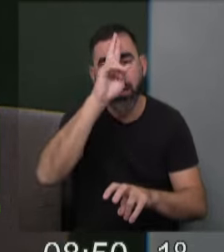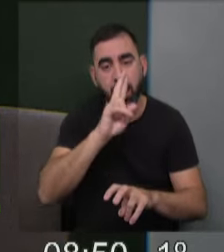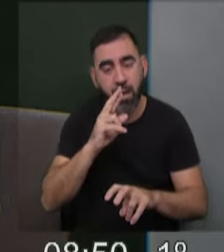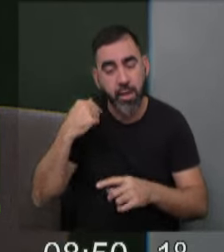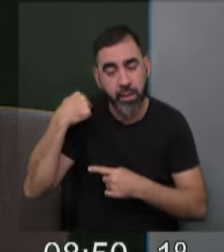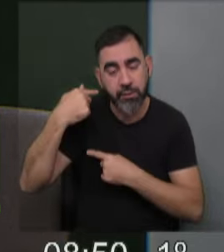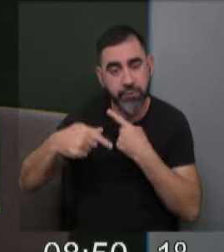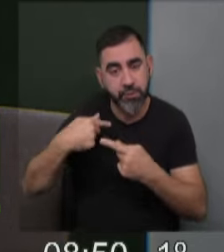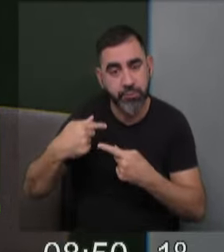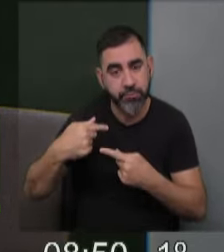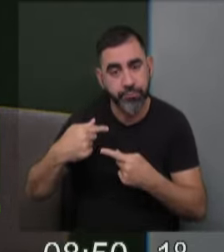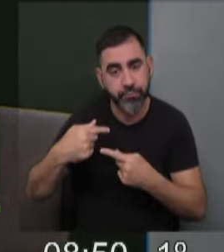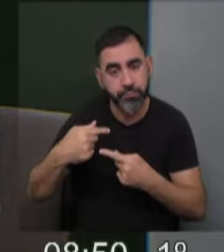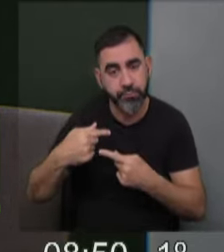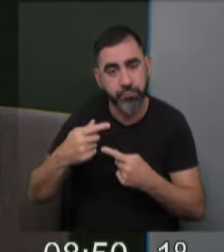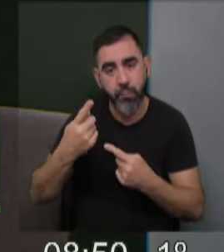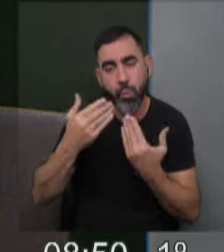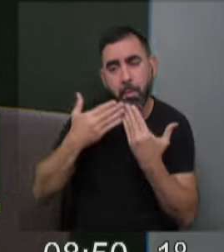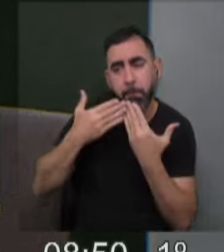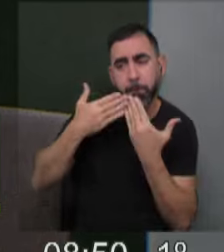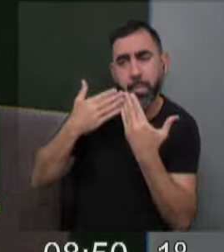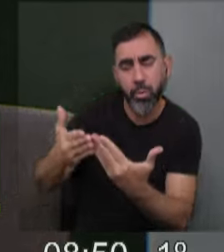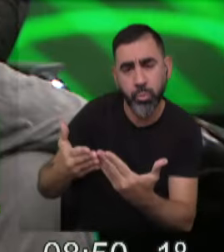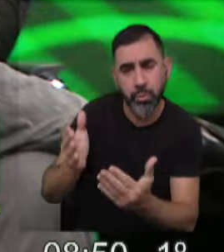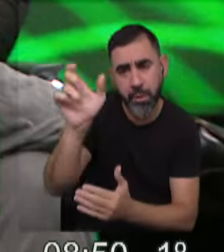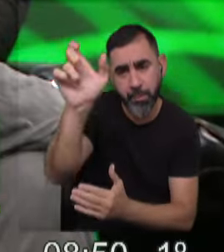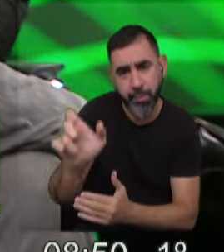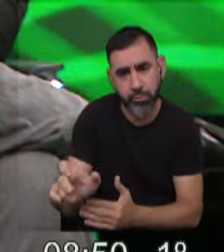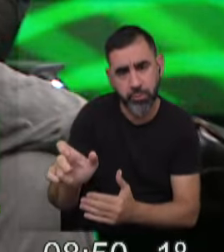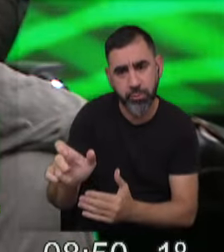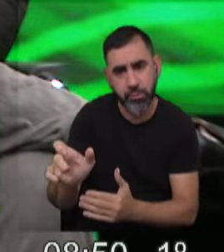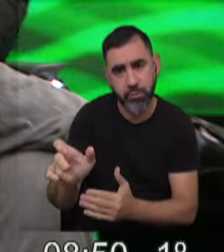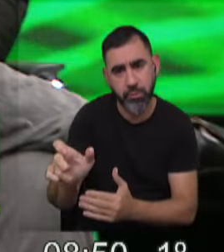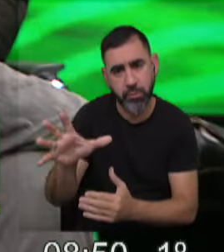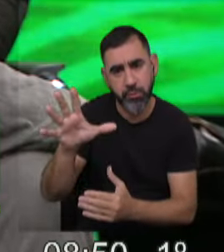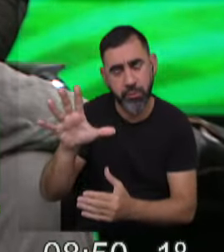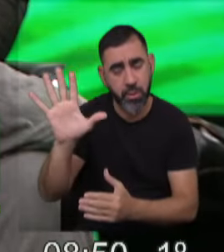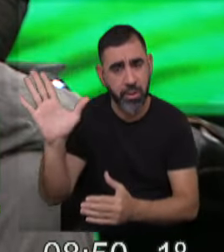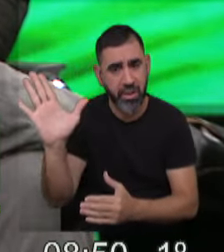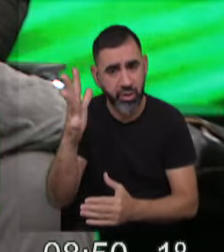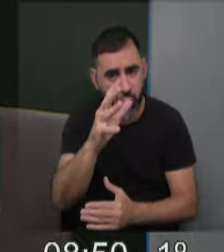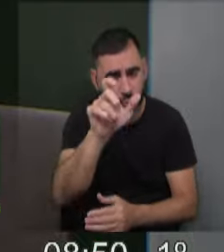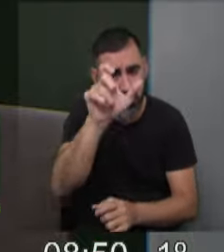étnico-racial, ¿es que es hacer una pregunta a las personas? ¿Es al interior? ¿Es hacia la gente